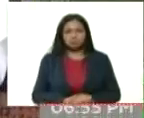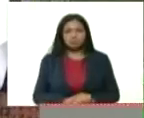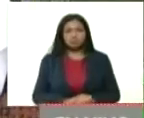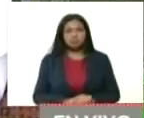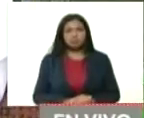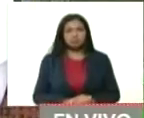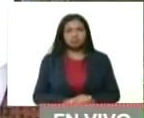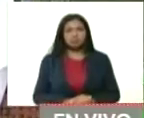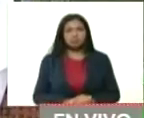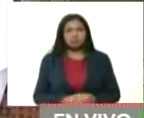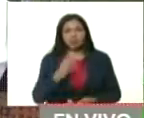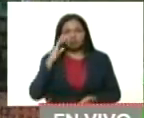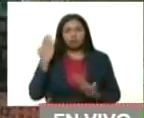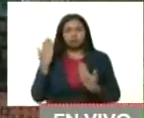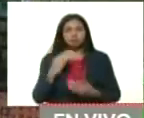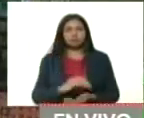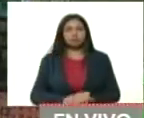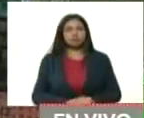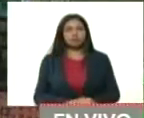lo siguiente.